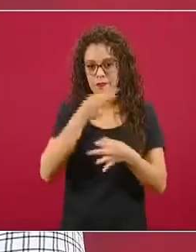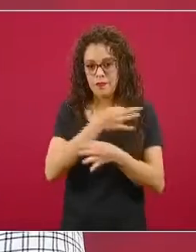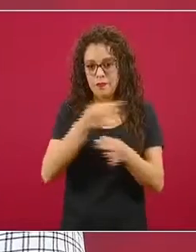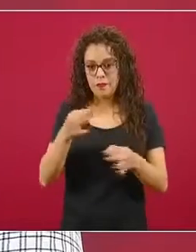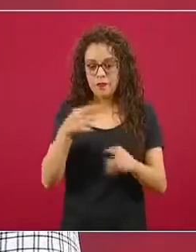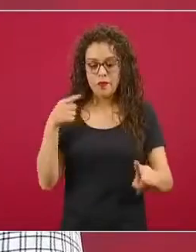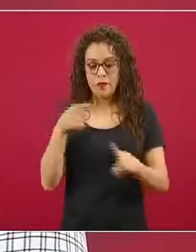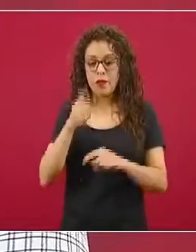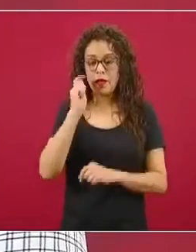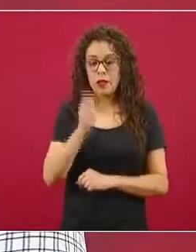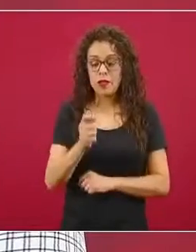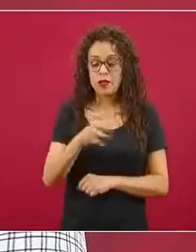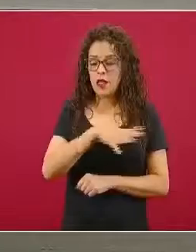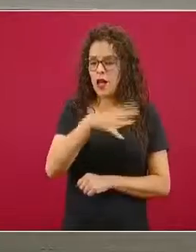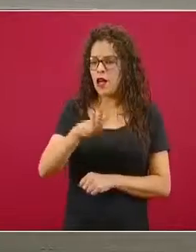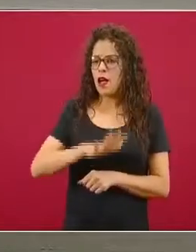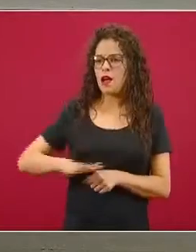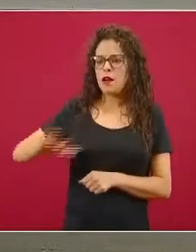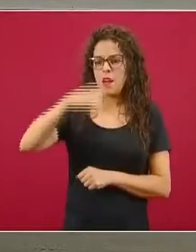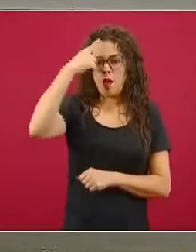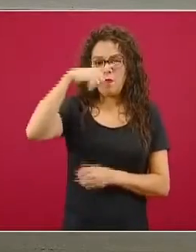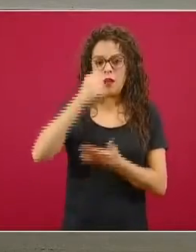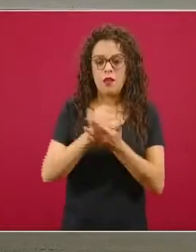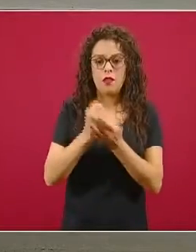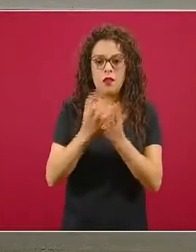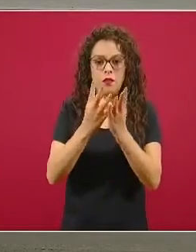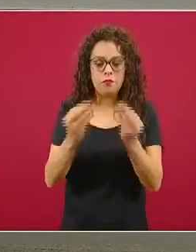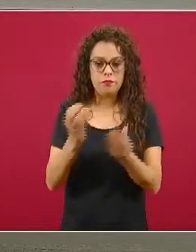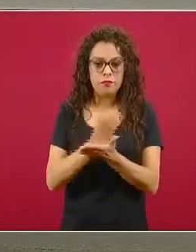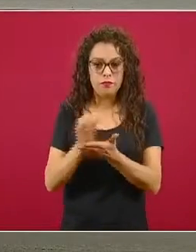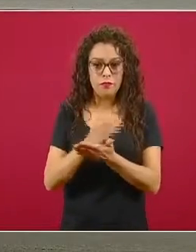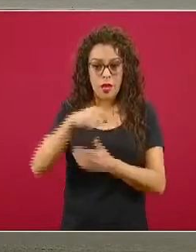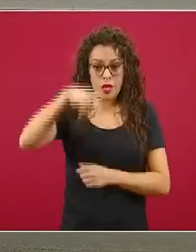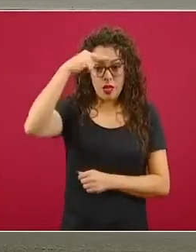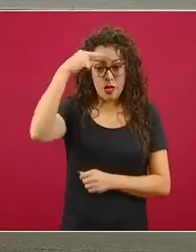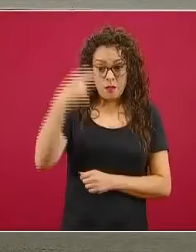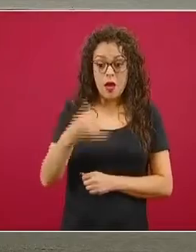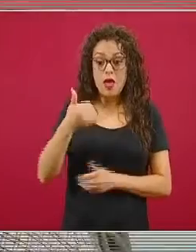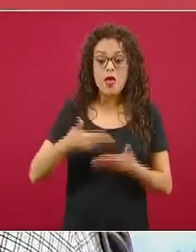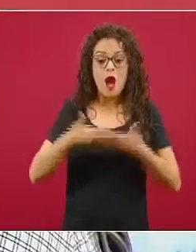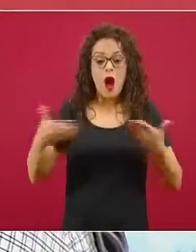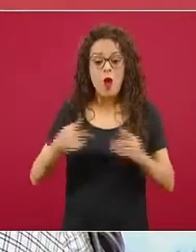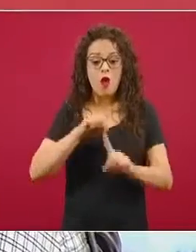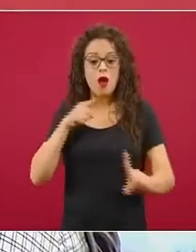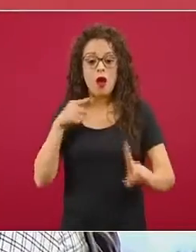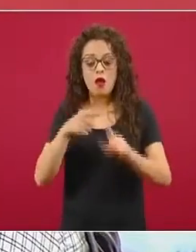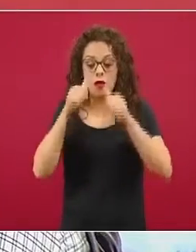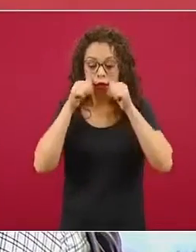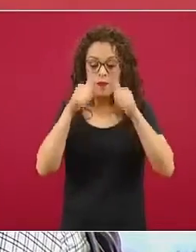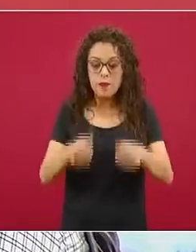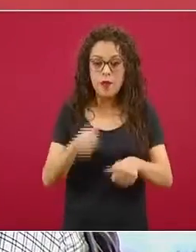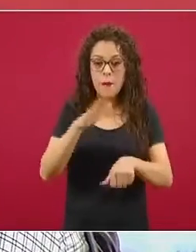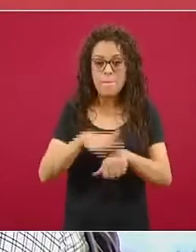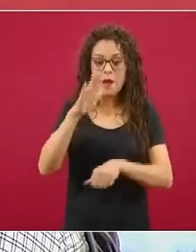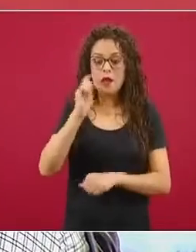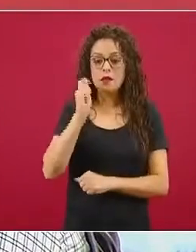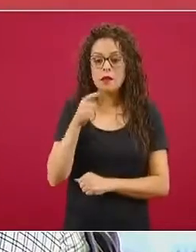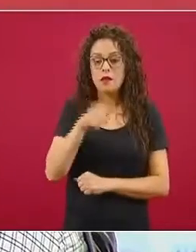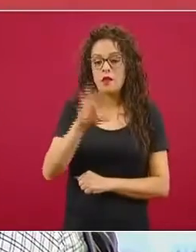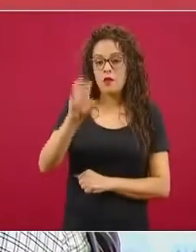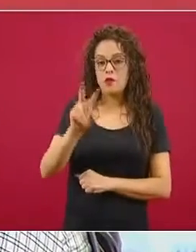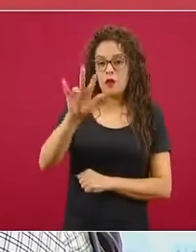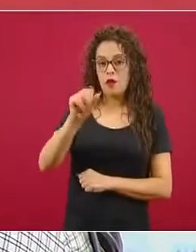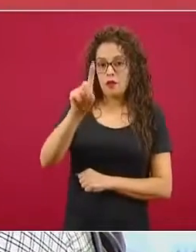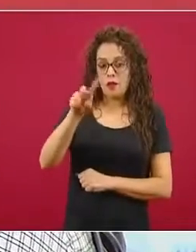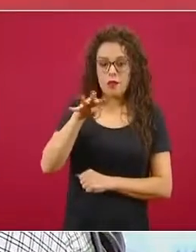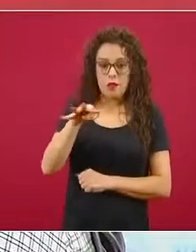la rehabilitación en general en México y que además ahora pues se están enfocando o están atendiendo mucho los casos de COVID,